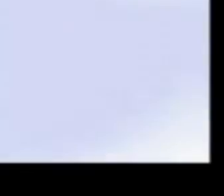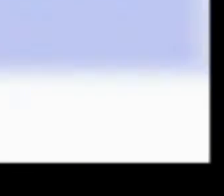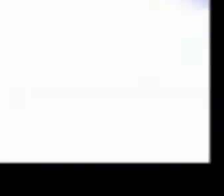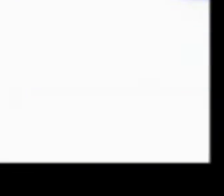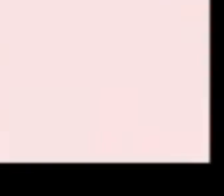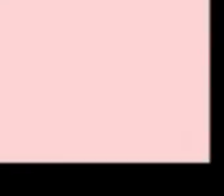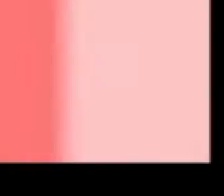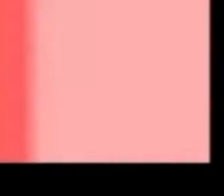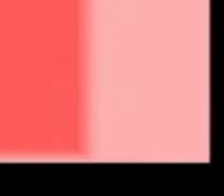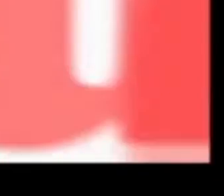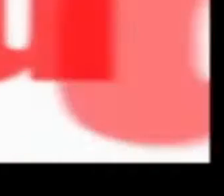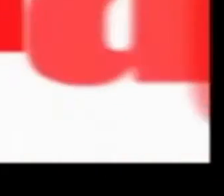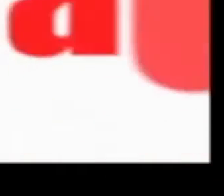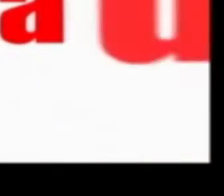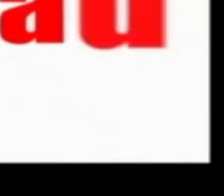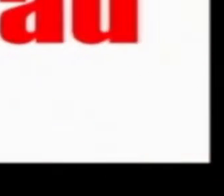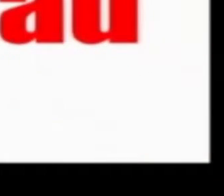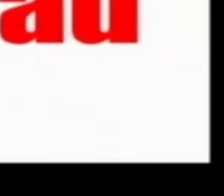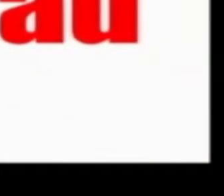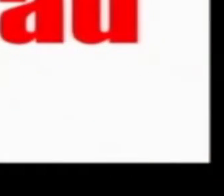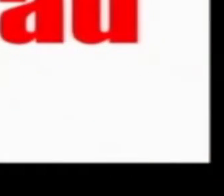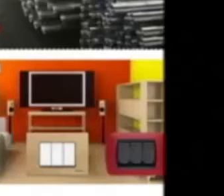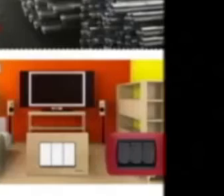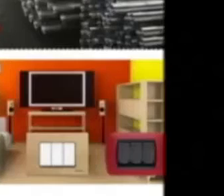Electrofer es garantía y